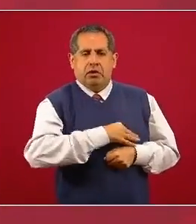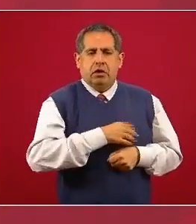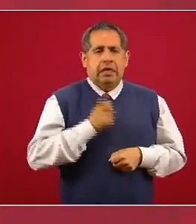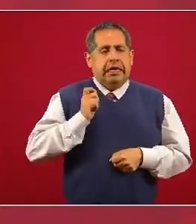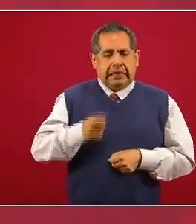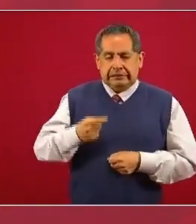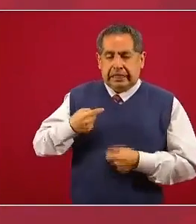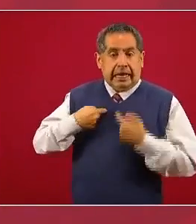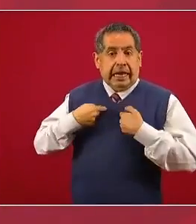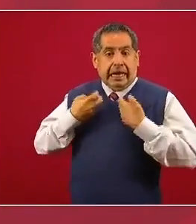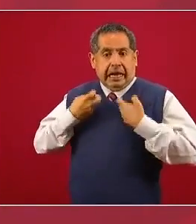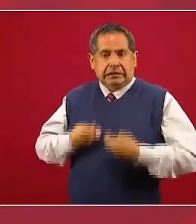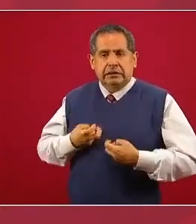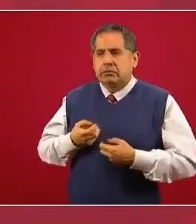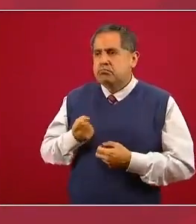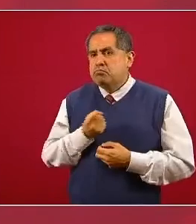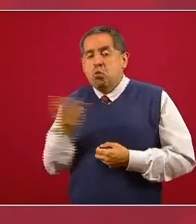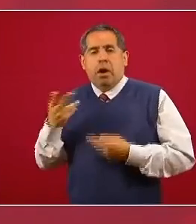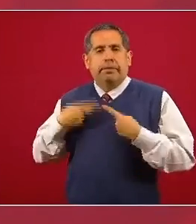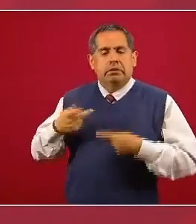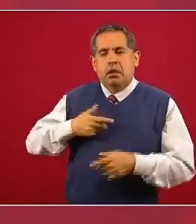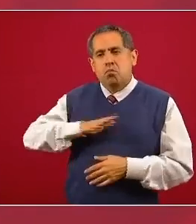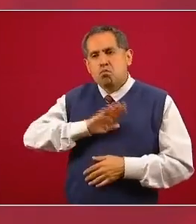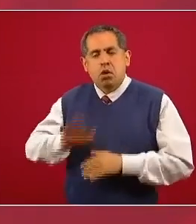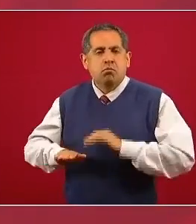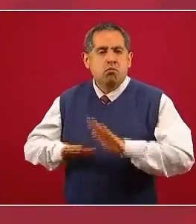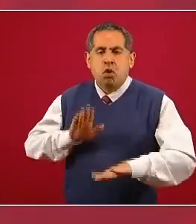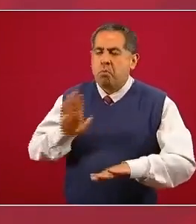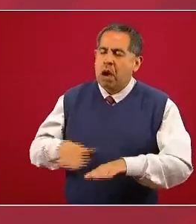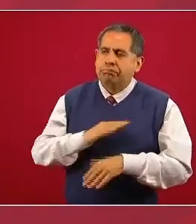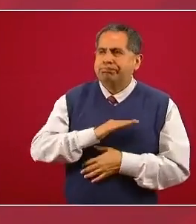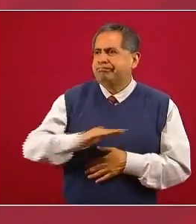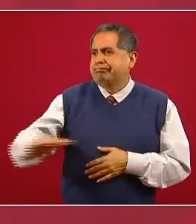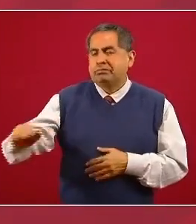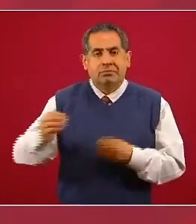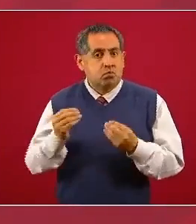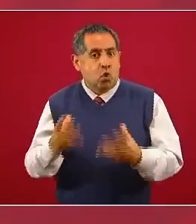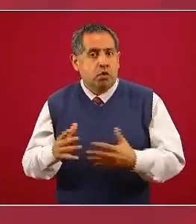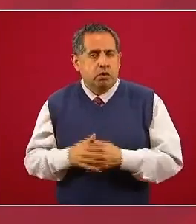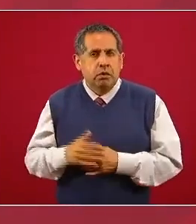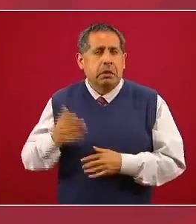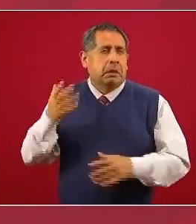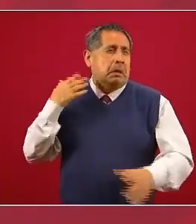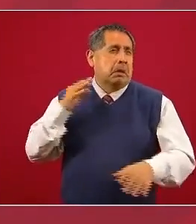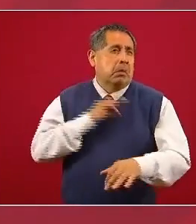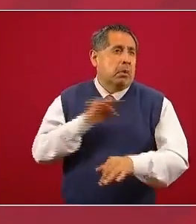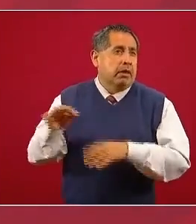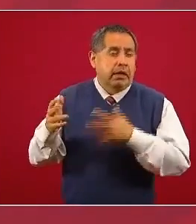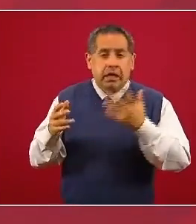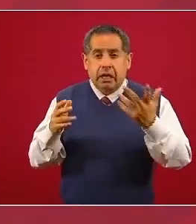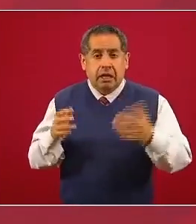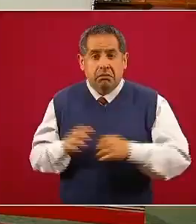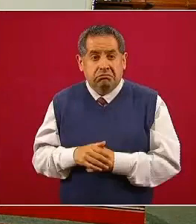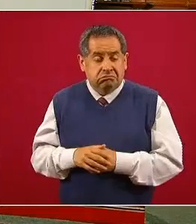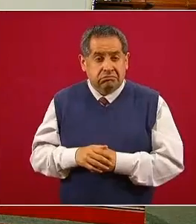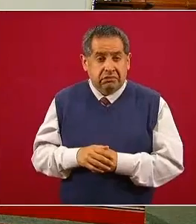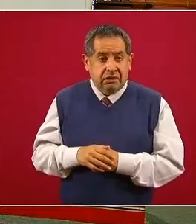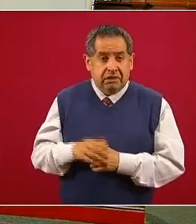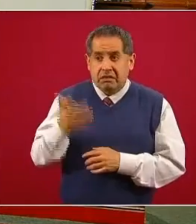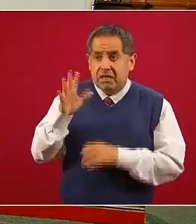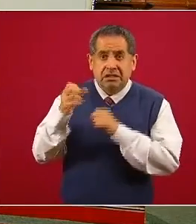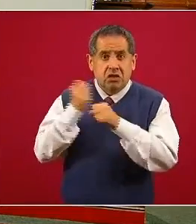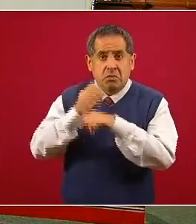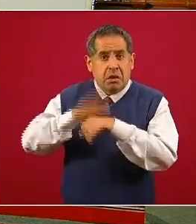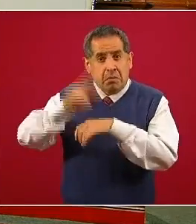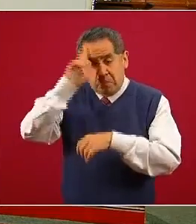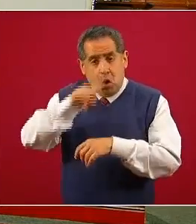son la principal causa de mortalidad en México, y lo son desde hace más de una década y media, y están en su